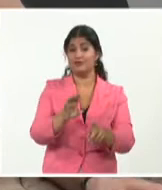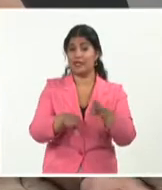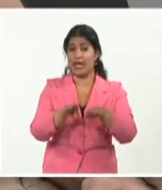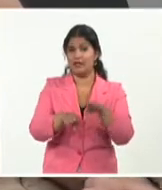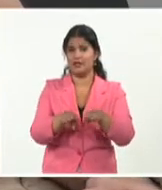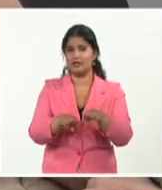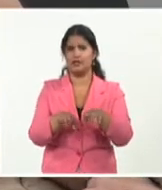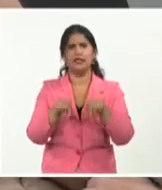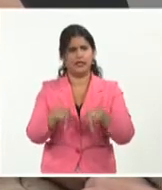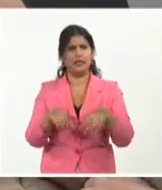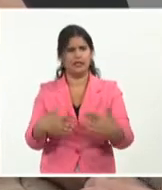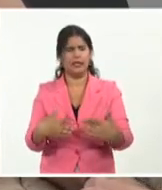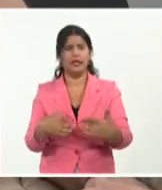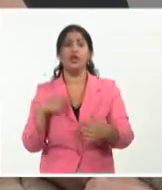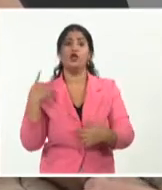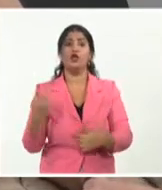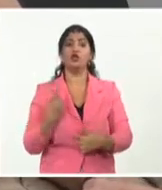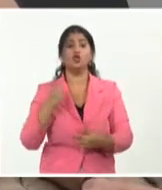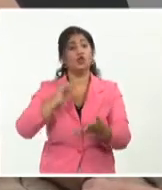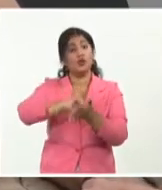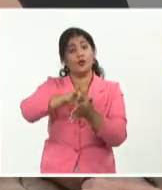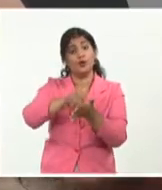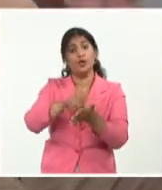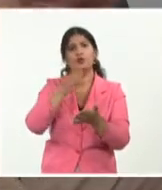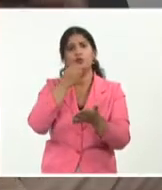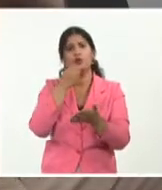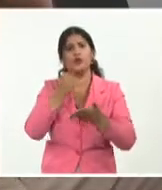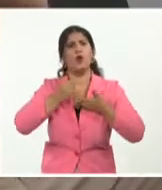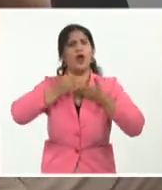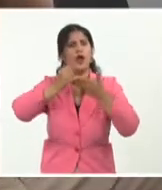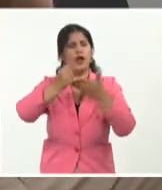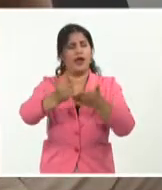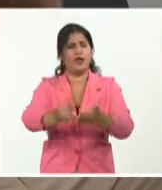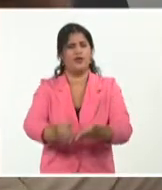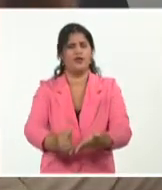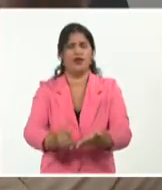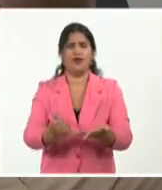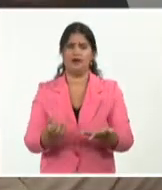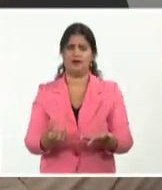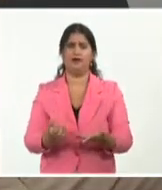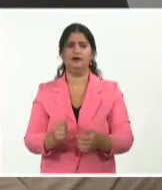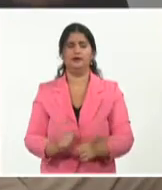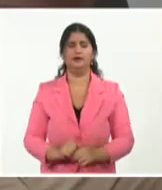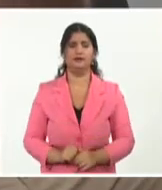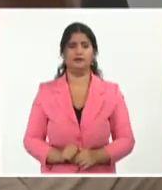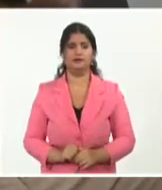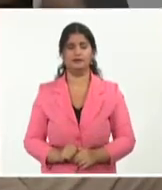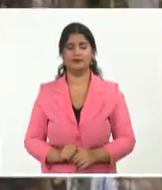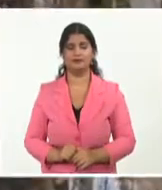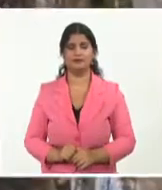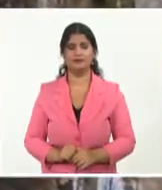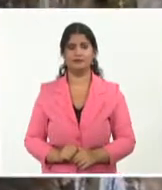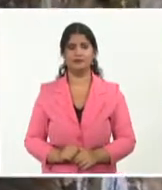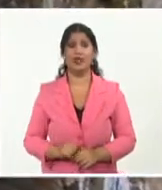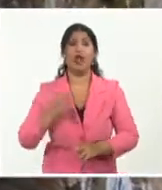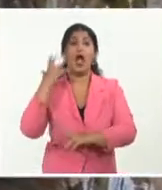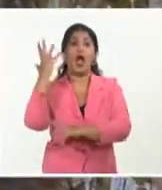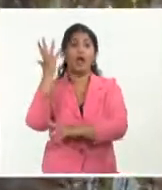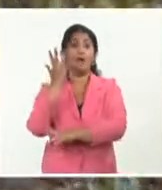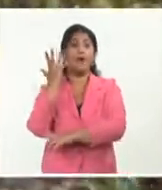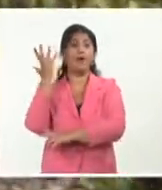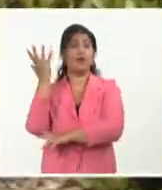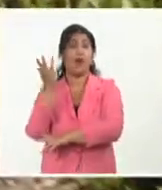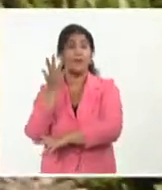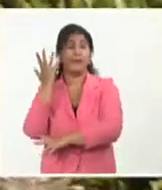menos contaminación ambiental, mejor calidad en la atmósfera. Para el país en términos económicos es menos dependencia de la importación. Cada uno de